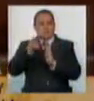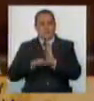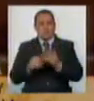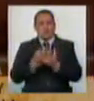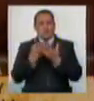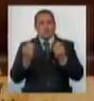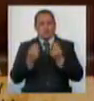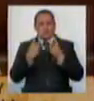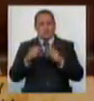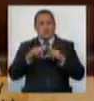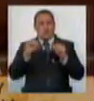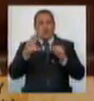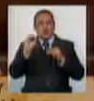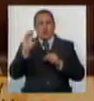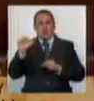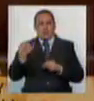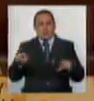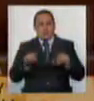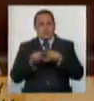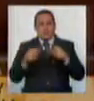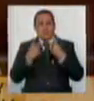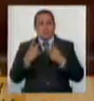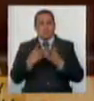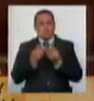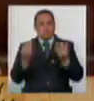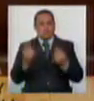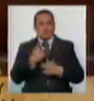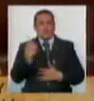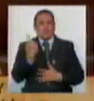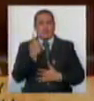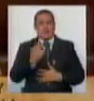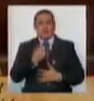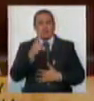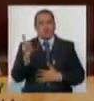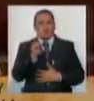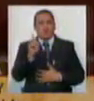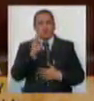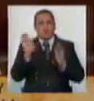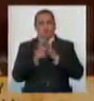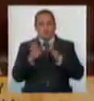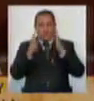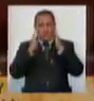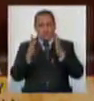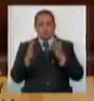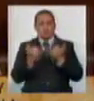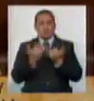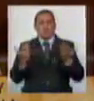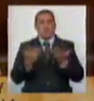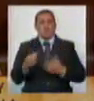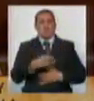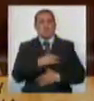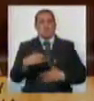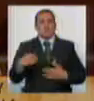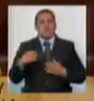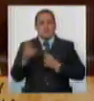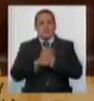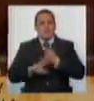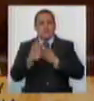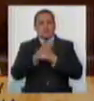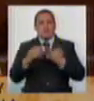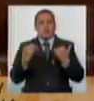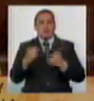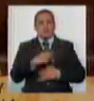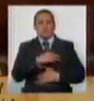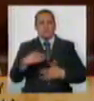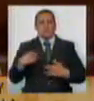cultivos de hoja de coca dirigida al narcotráfico no es llevada a cabo por el Ministerio de Defensa o el